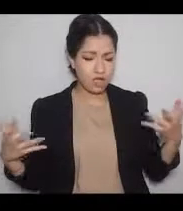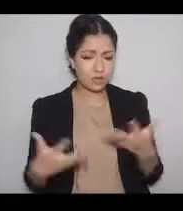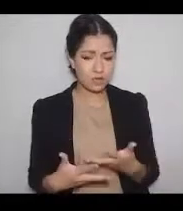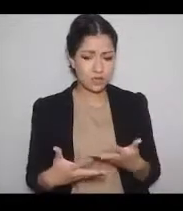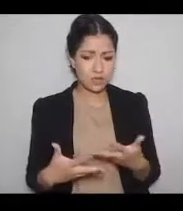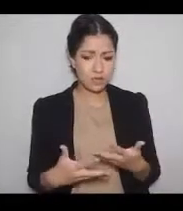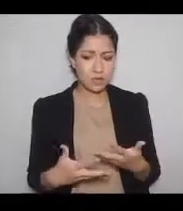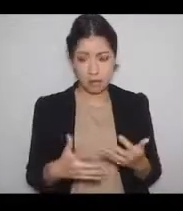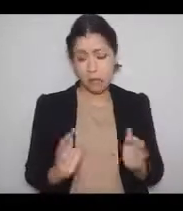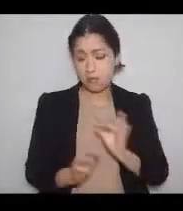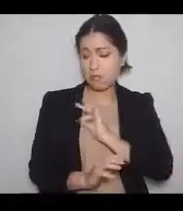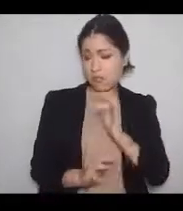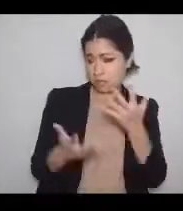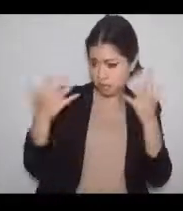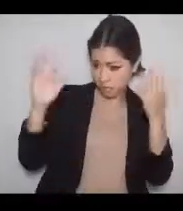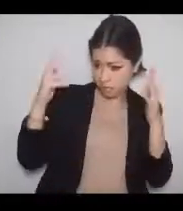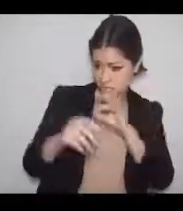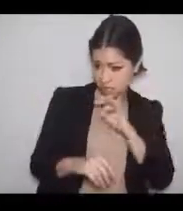¿Puedes aplaudir?